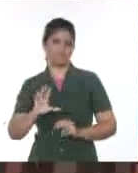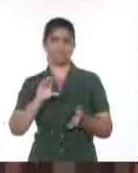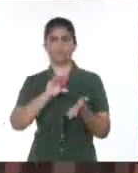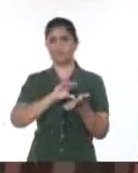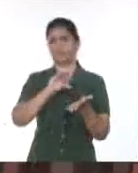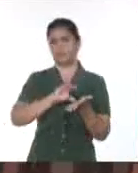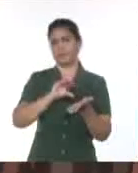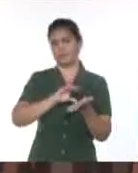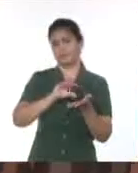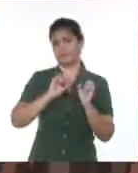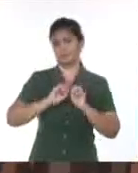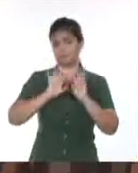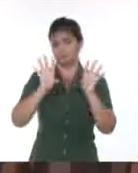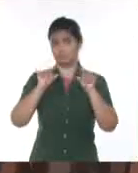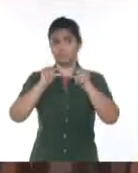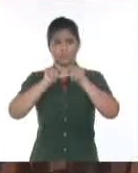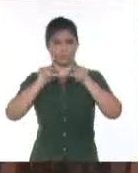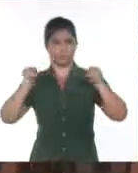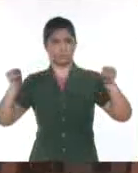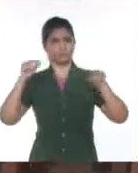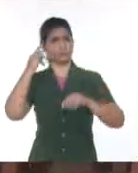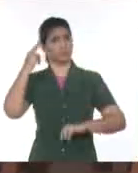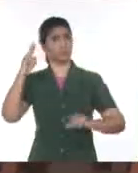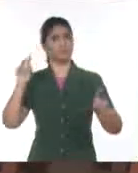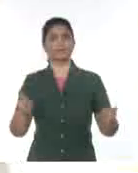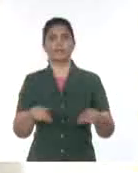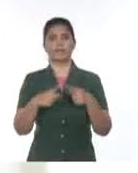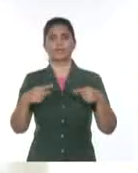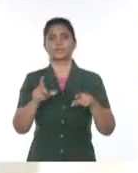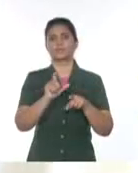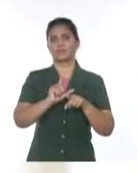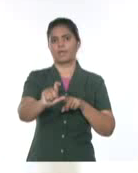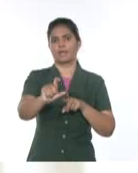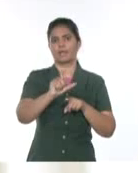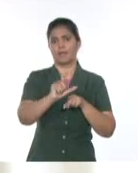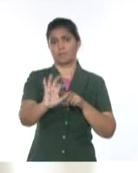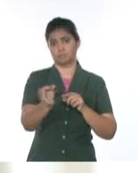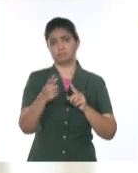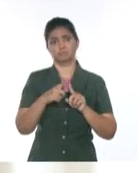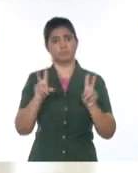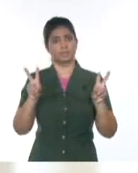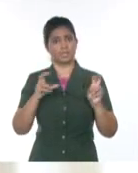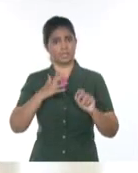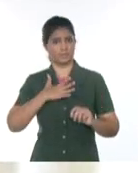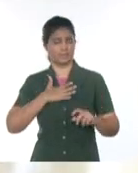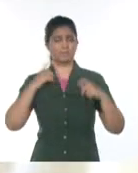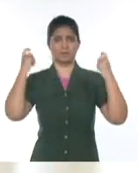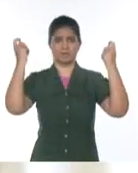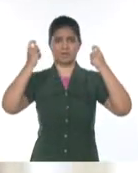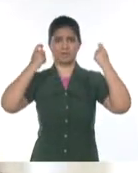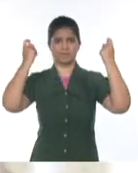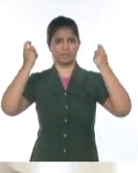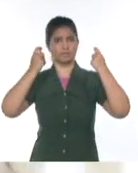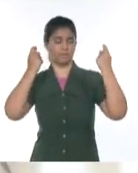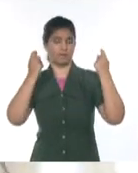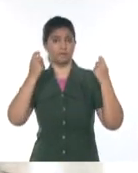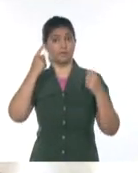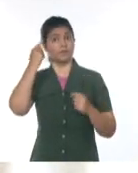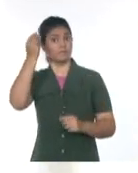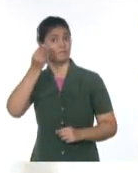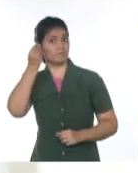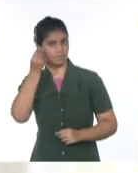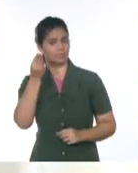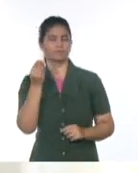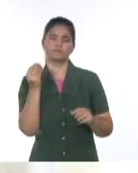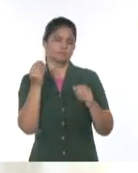lanzar este número, que es dedicado a la música campesina, aquí en el marco del festival, puesto que pienso que se lo merece,